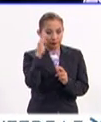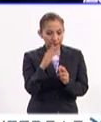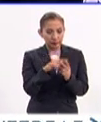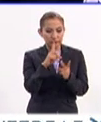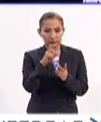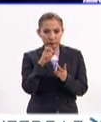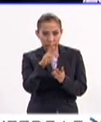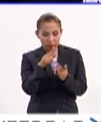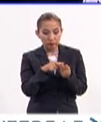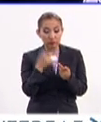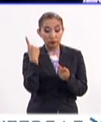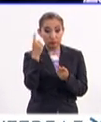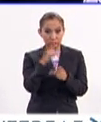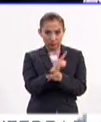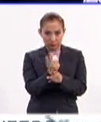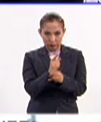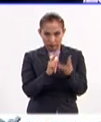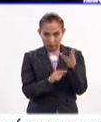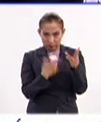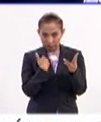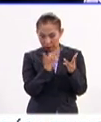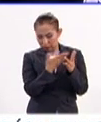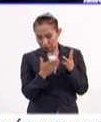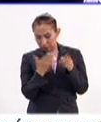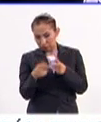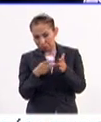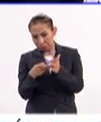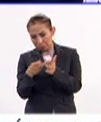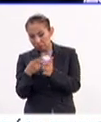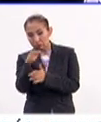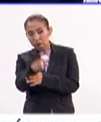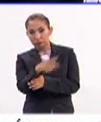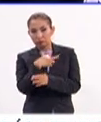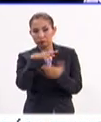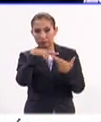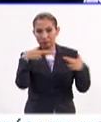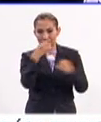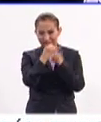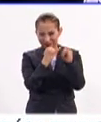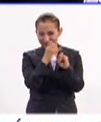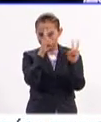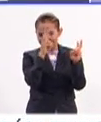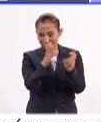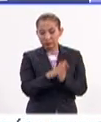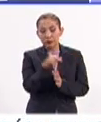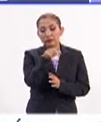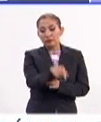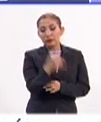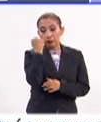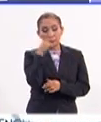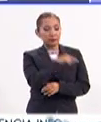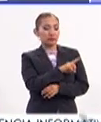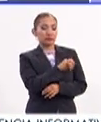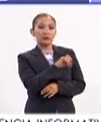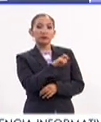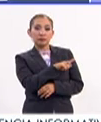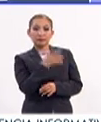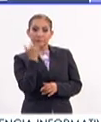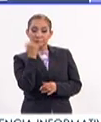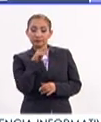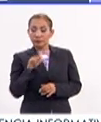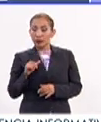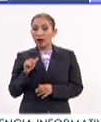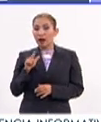maestría, doctorado y una licenciatura durante mucho tiempo, que fue la de Relaciones Internacionales, fue una idea de don Daniel.